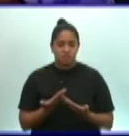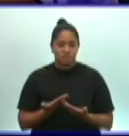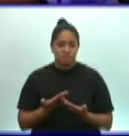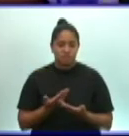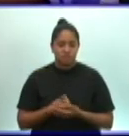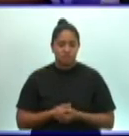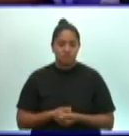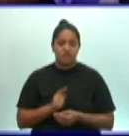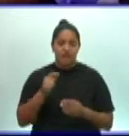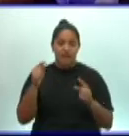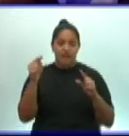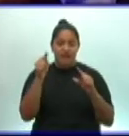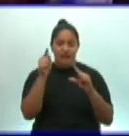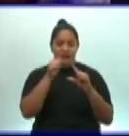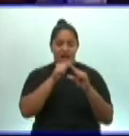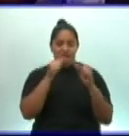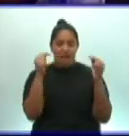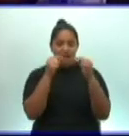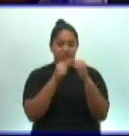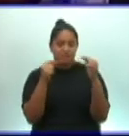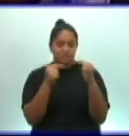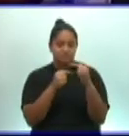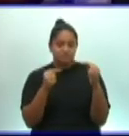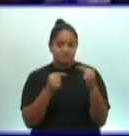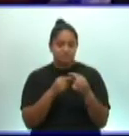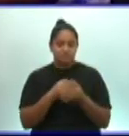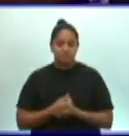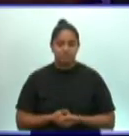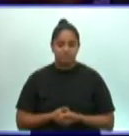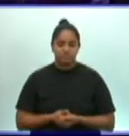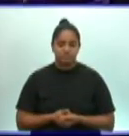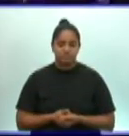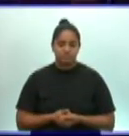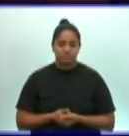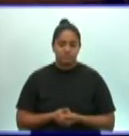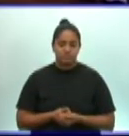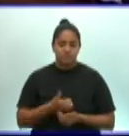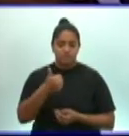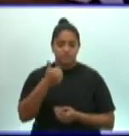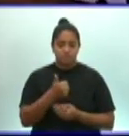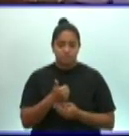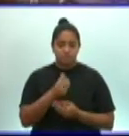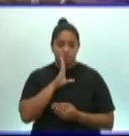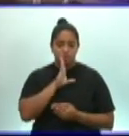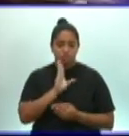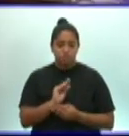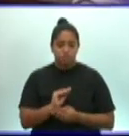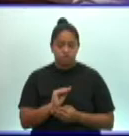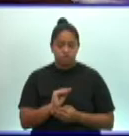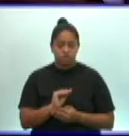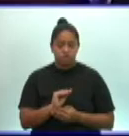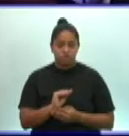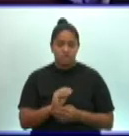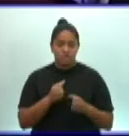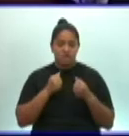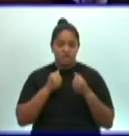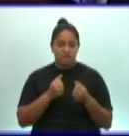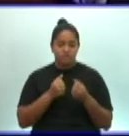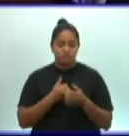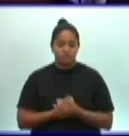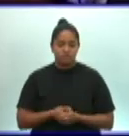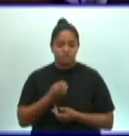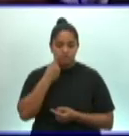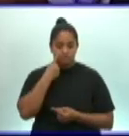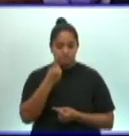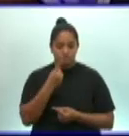de inducción de un campo magnético. Y el dedo pulgar nos estarían indicando en la dirección y sentido de la fuerza magnética. Vamos a verlo en